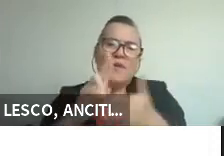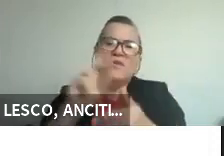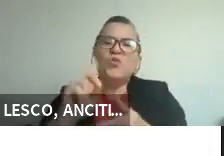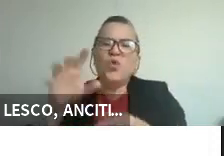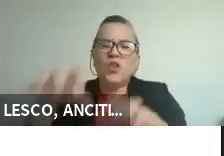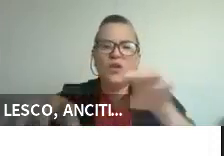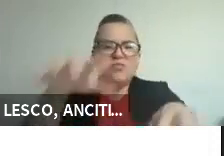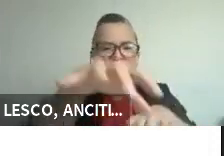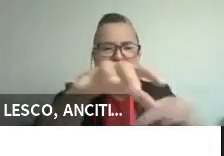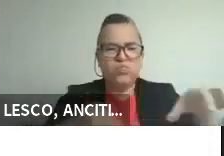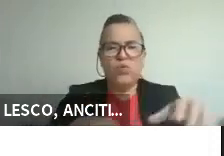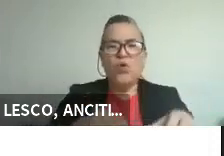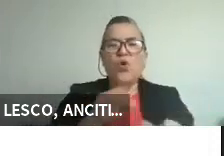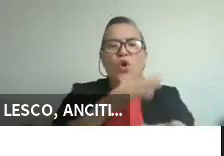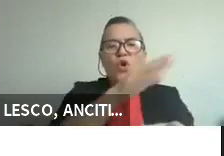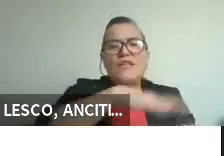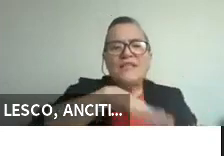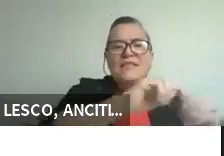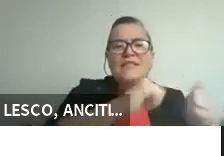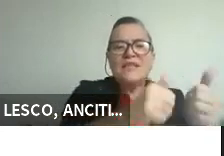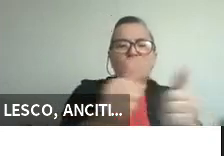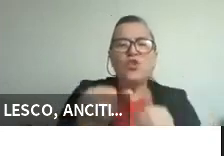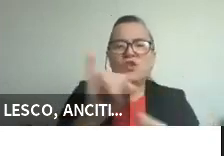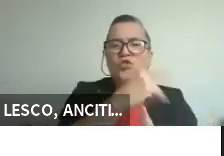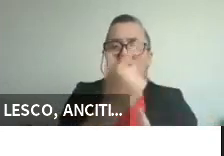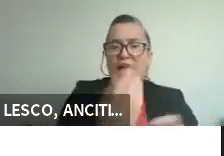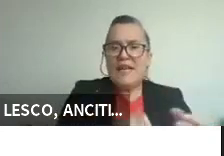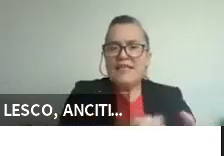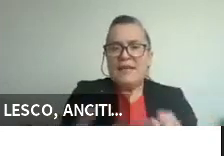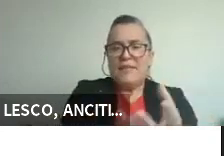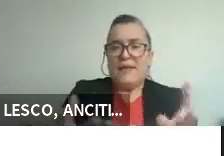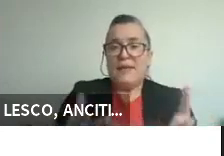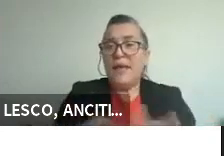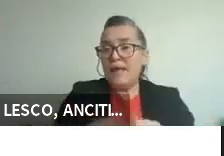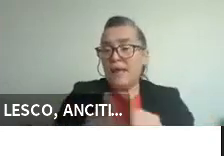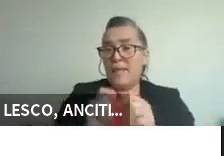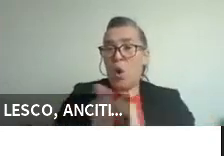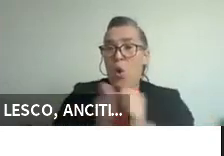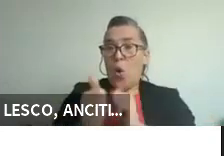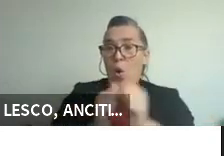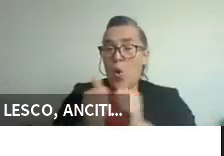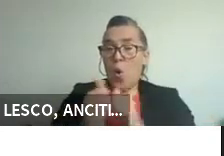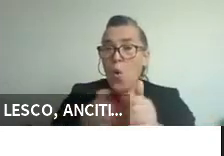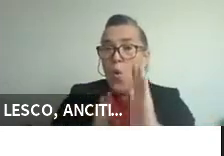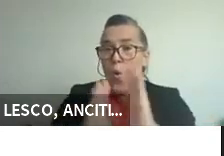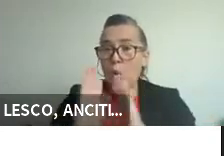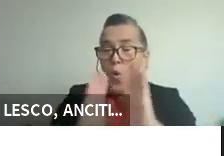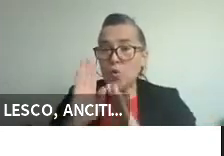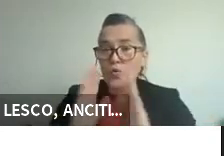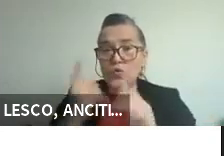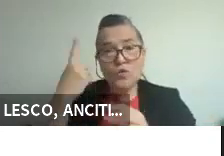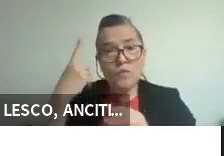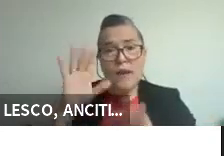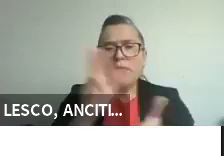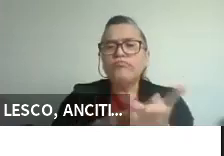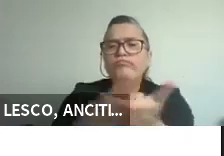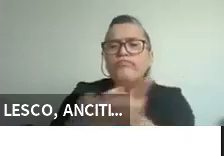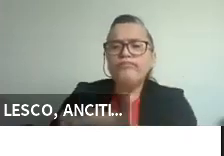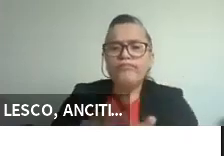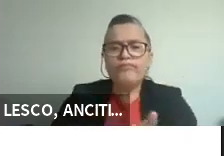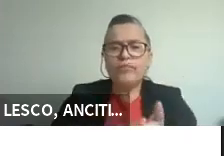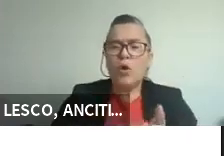emergentes los concursos de oposición para contratar a profesores y profesoras idóneos para la labor